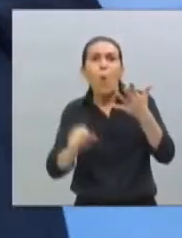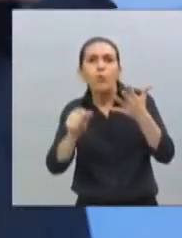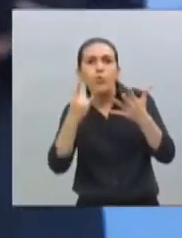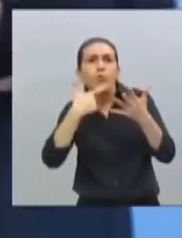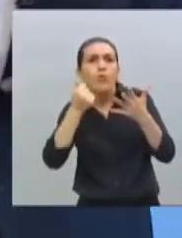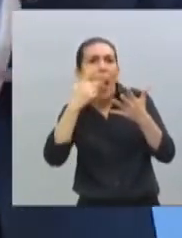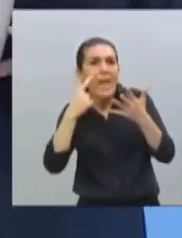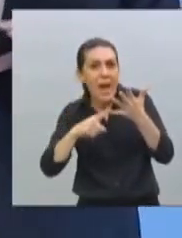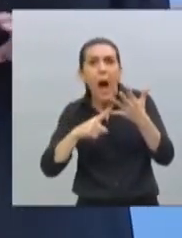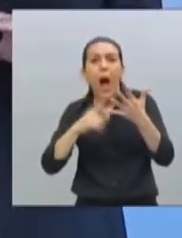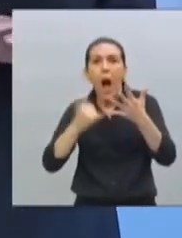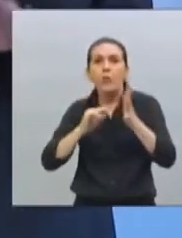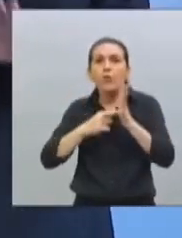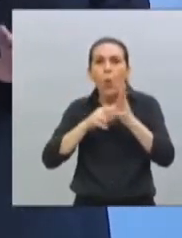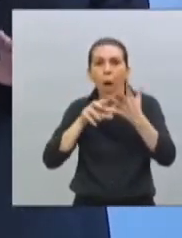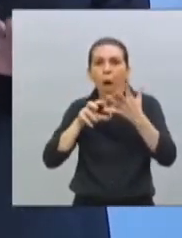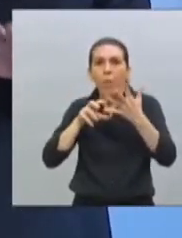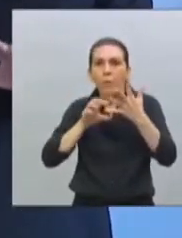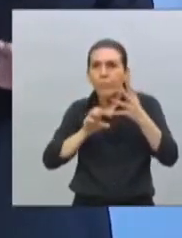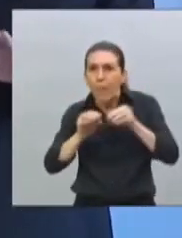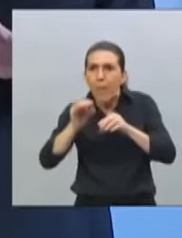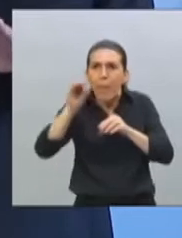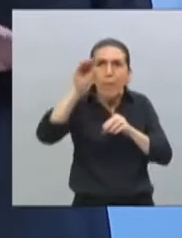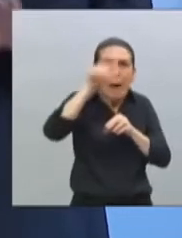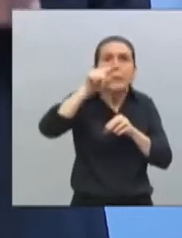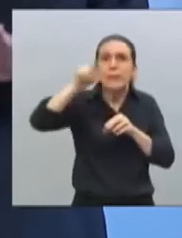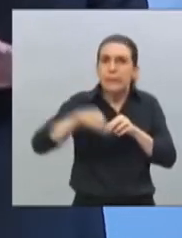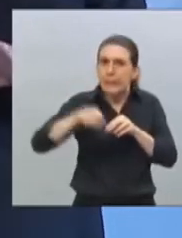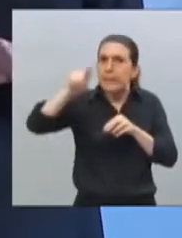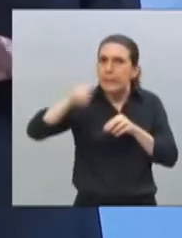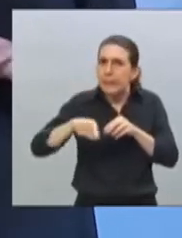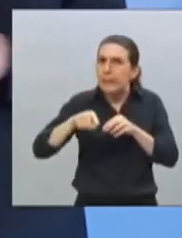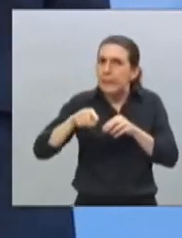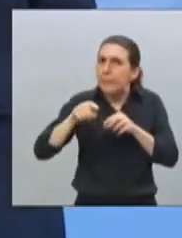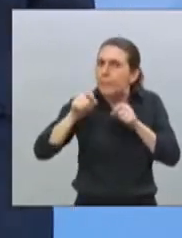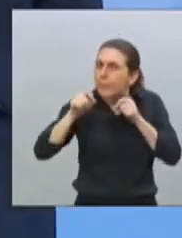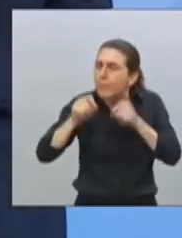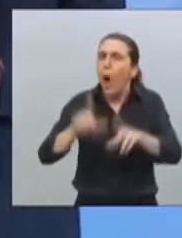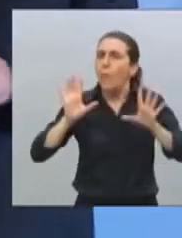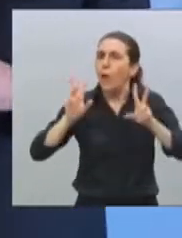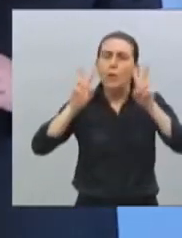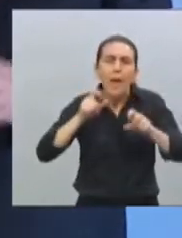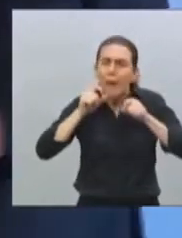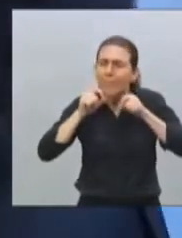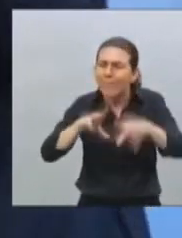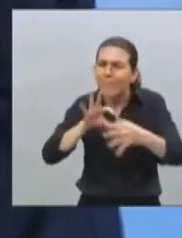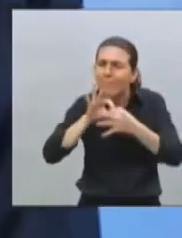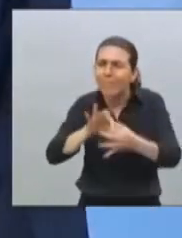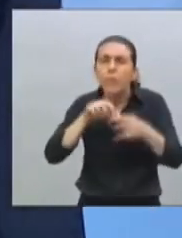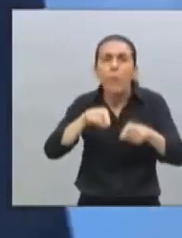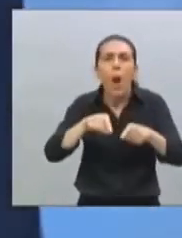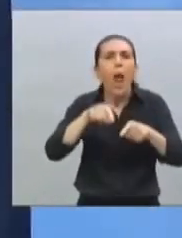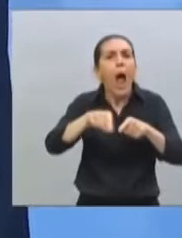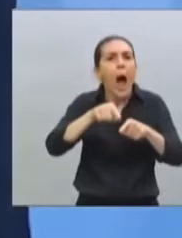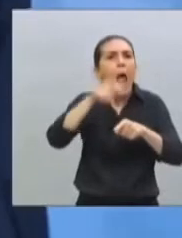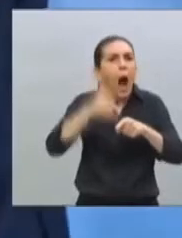o digamos por regiones, tomen decisiones en base a la situación particular de cada lugar. Entonces hoy se pone, digamos, sobre la